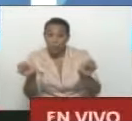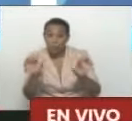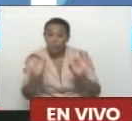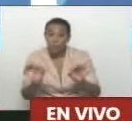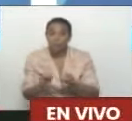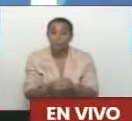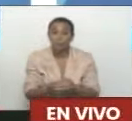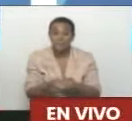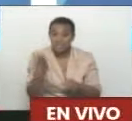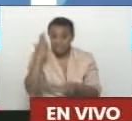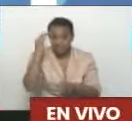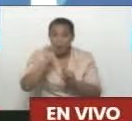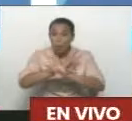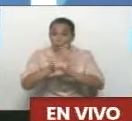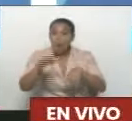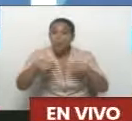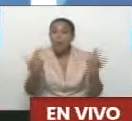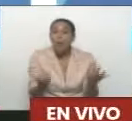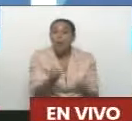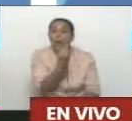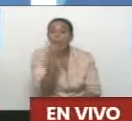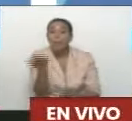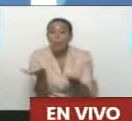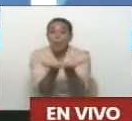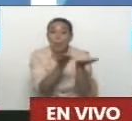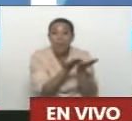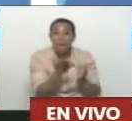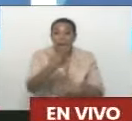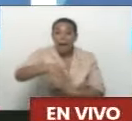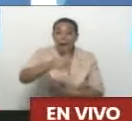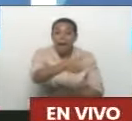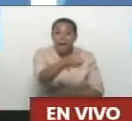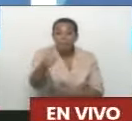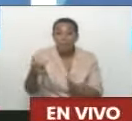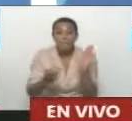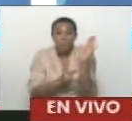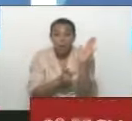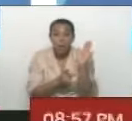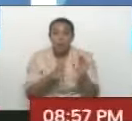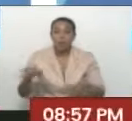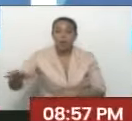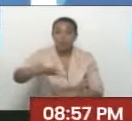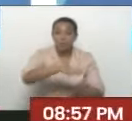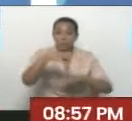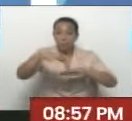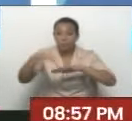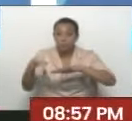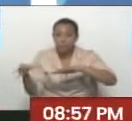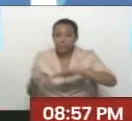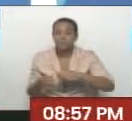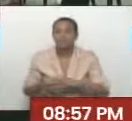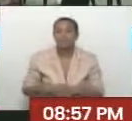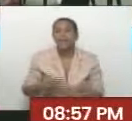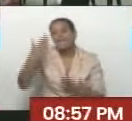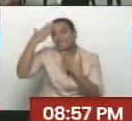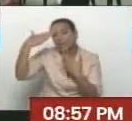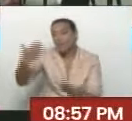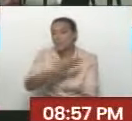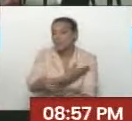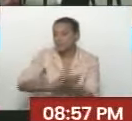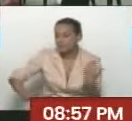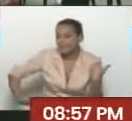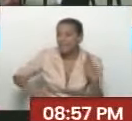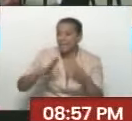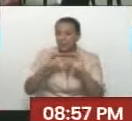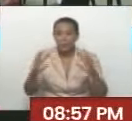tiene el cuadro clarito de escuelas y liceos para que esté en la planificación. ¿Qué me dice Lisbeth? Saludos, presidente, y